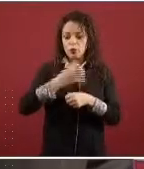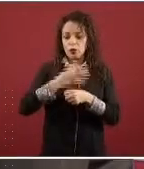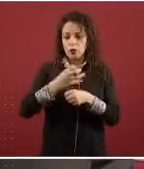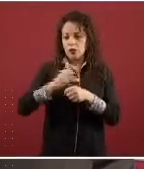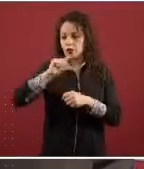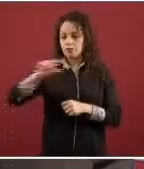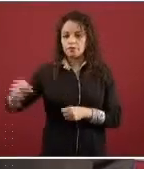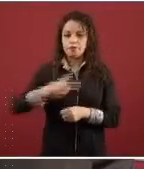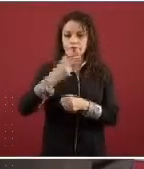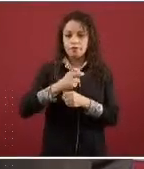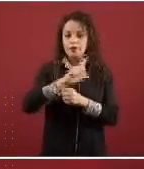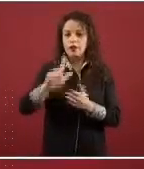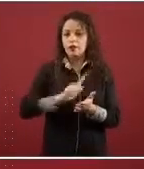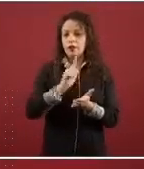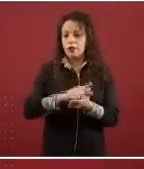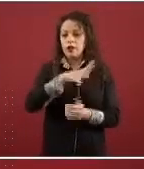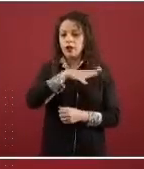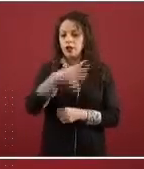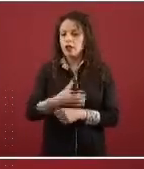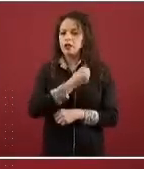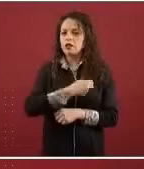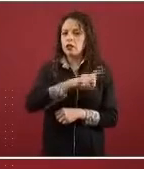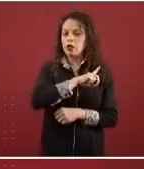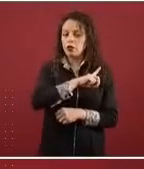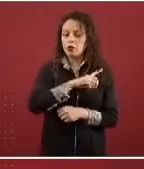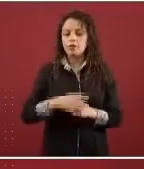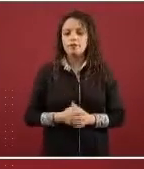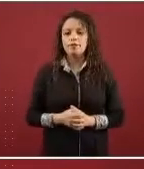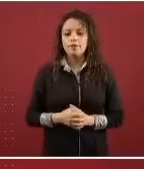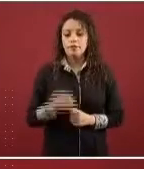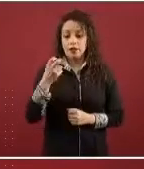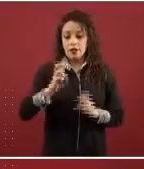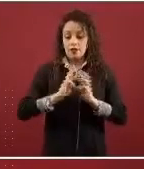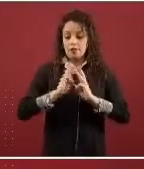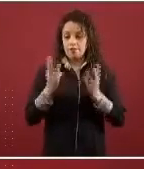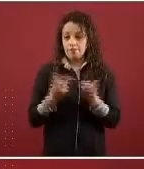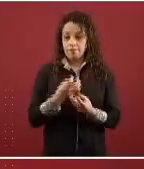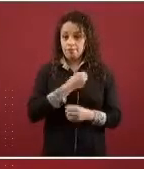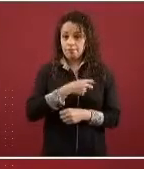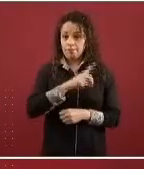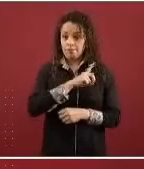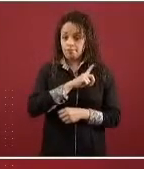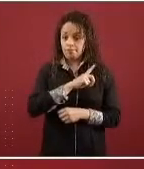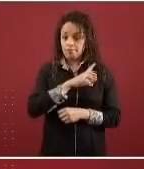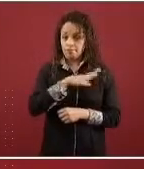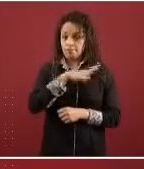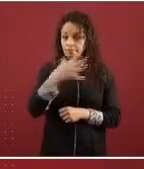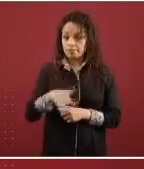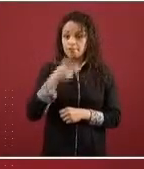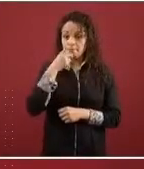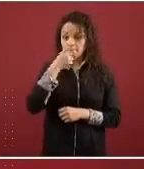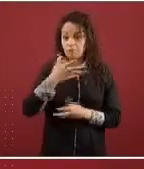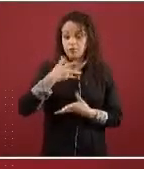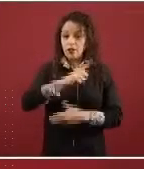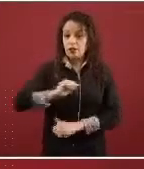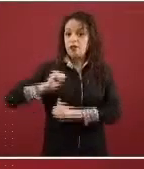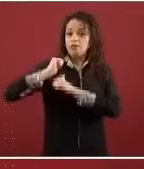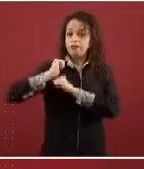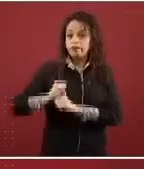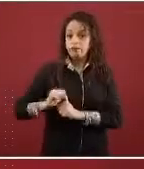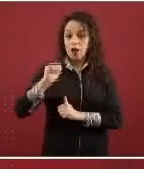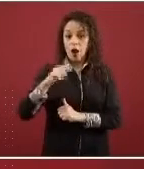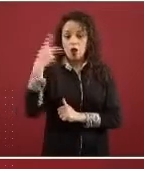segundo de la Ley General de Salud, el Consejo de Salubridad General tiene el carácter de autoridad sanitaria y